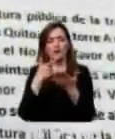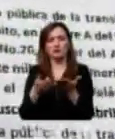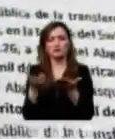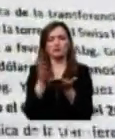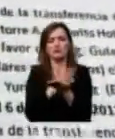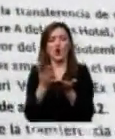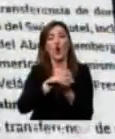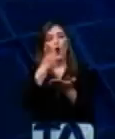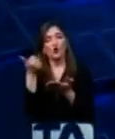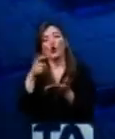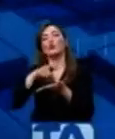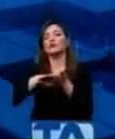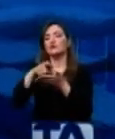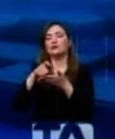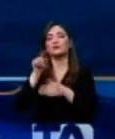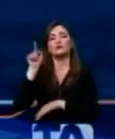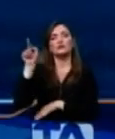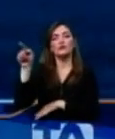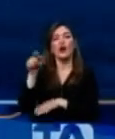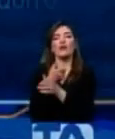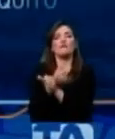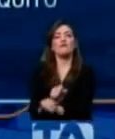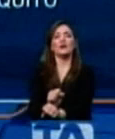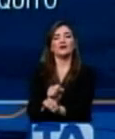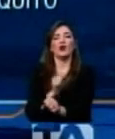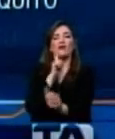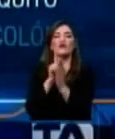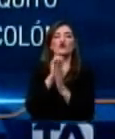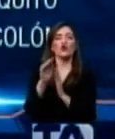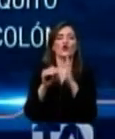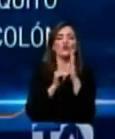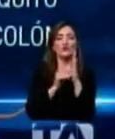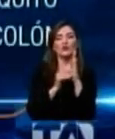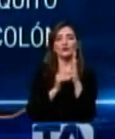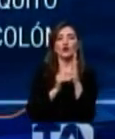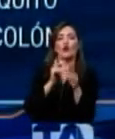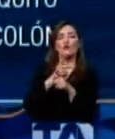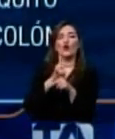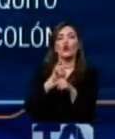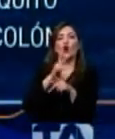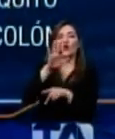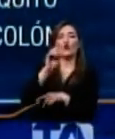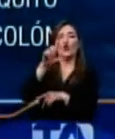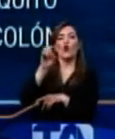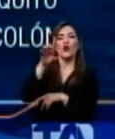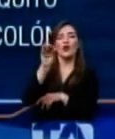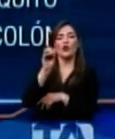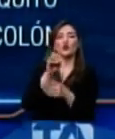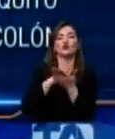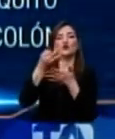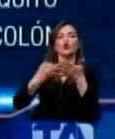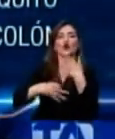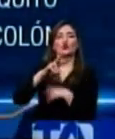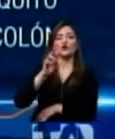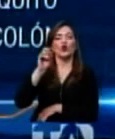contratos con gluten berberá fue para la defensa por una demanda interpuesta por el productor jorge toledo fueron 200